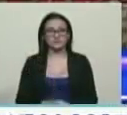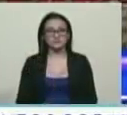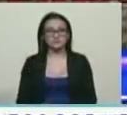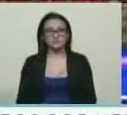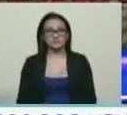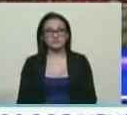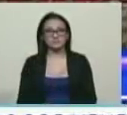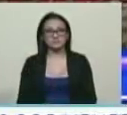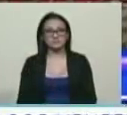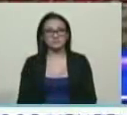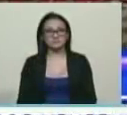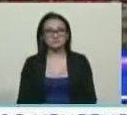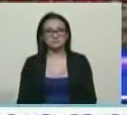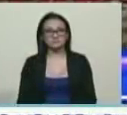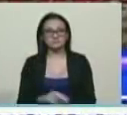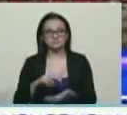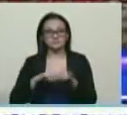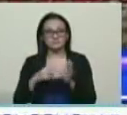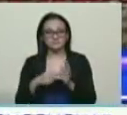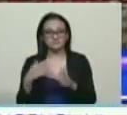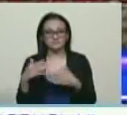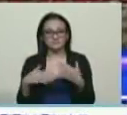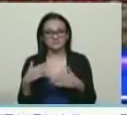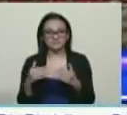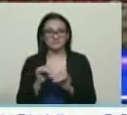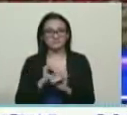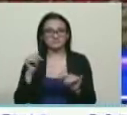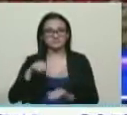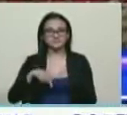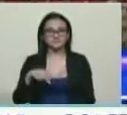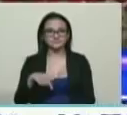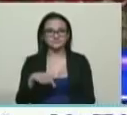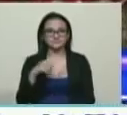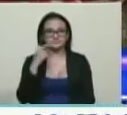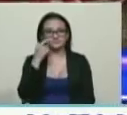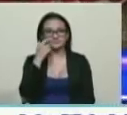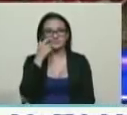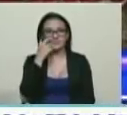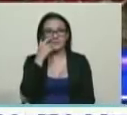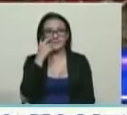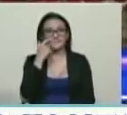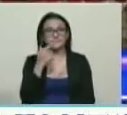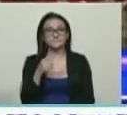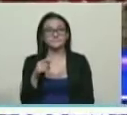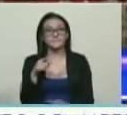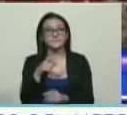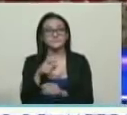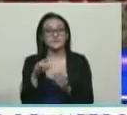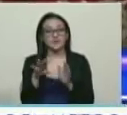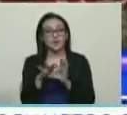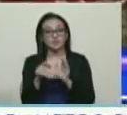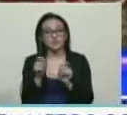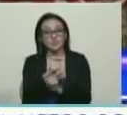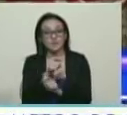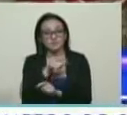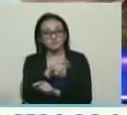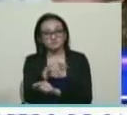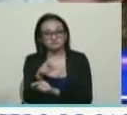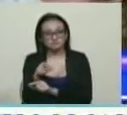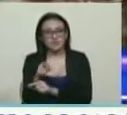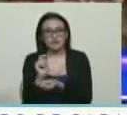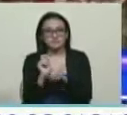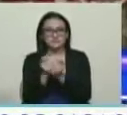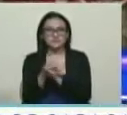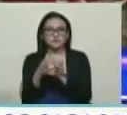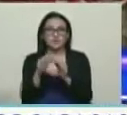Así que este es un proceso que concluye hoy con el mandato constituyente para relegitimar todos